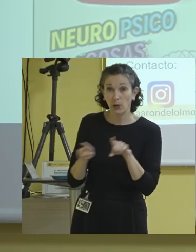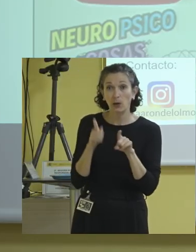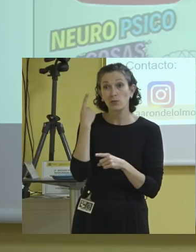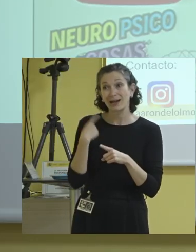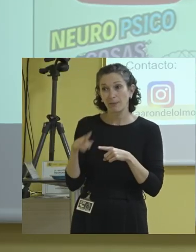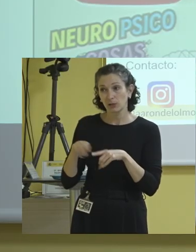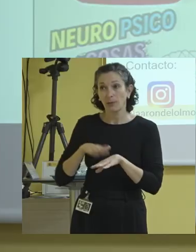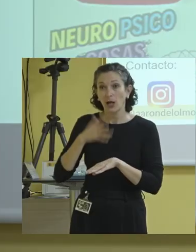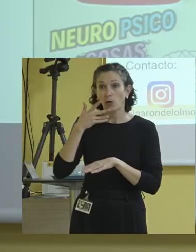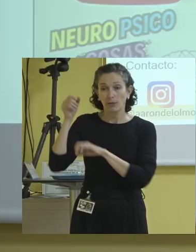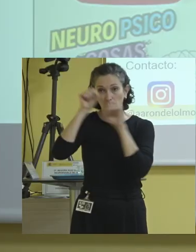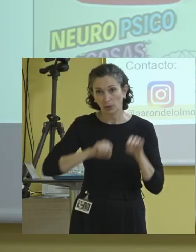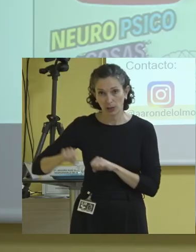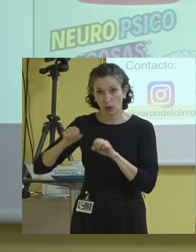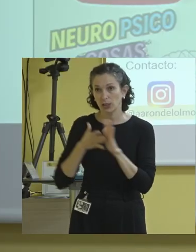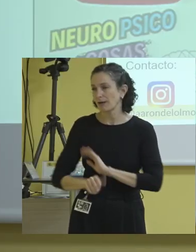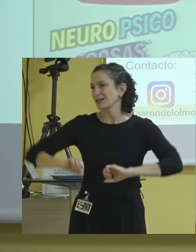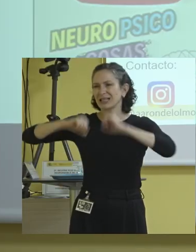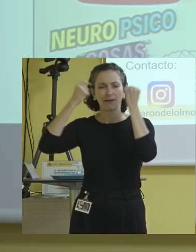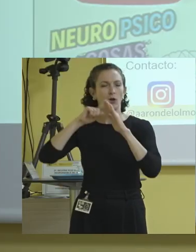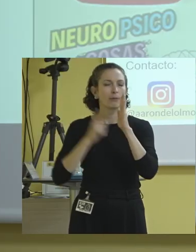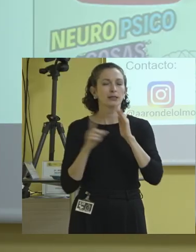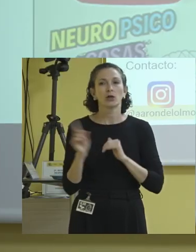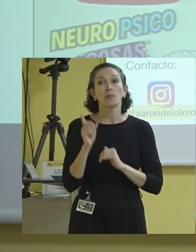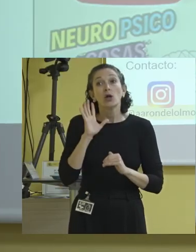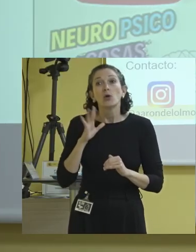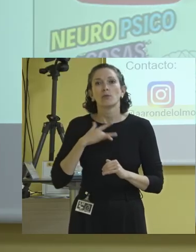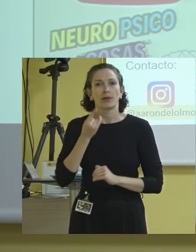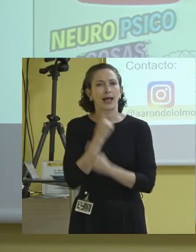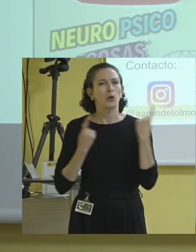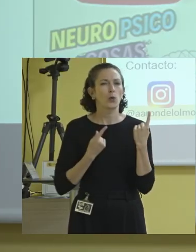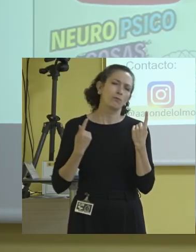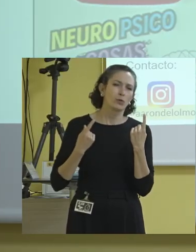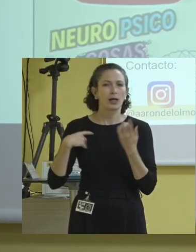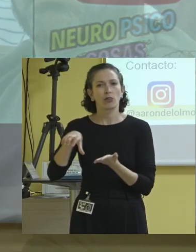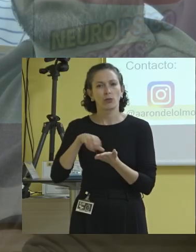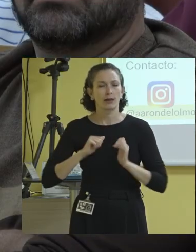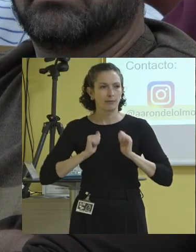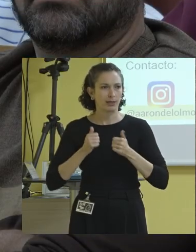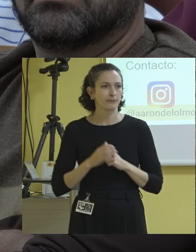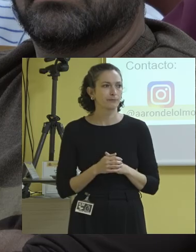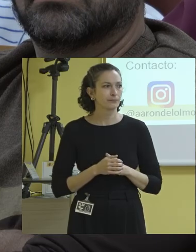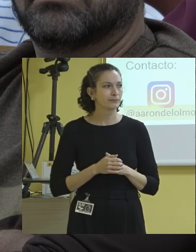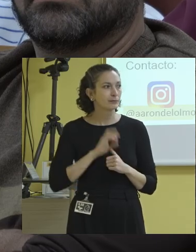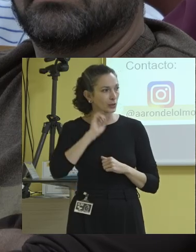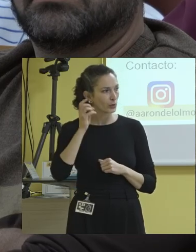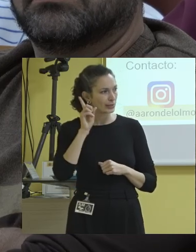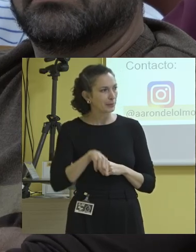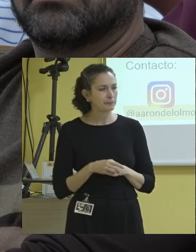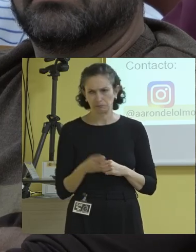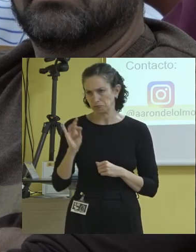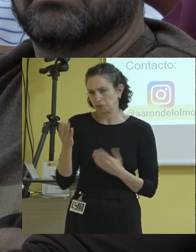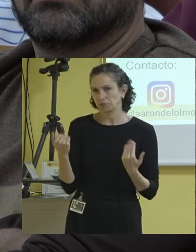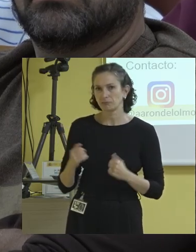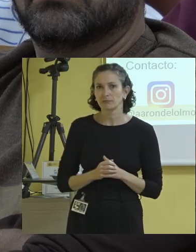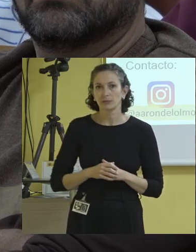protector por conocimiento. No te va a salvar completamente, pero seguramente más de uno se va a cuestionar cosas. Y tengo otra pregunta. Sí, pregunta. Dentro